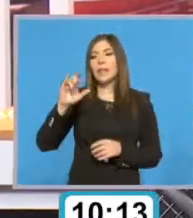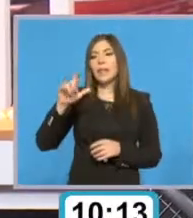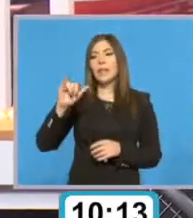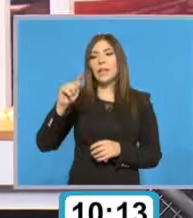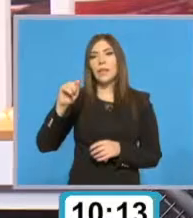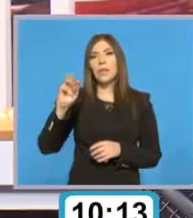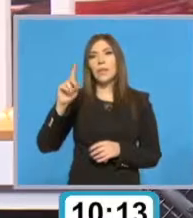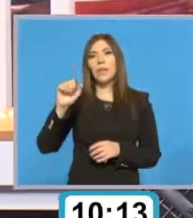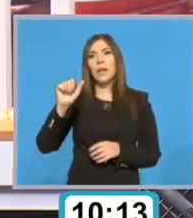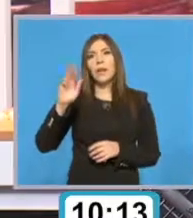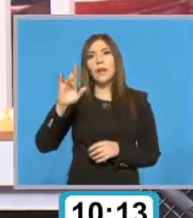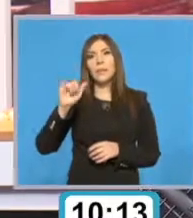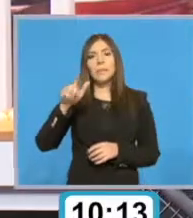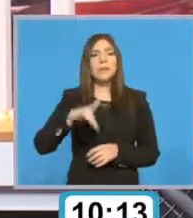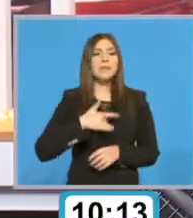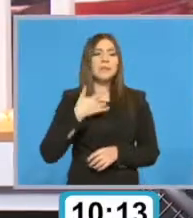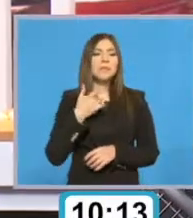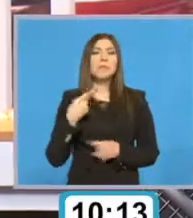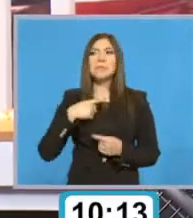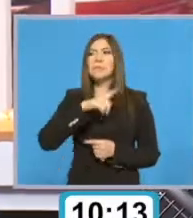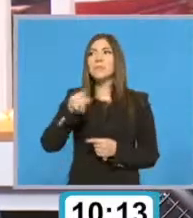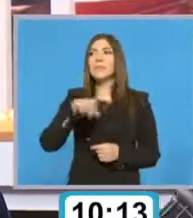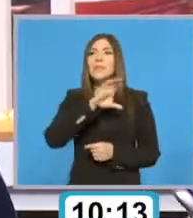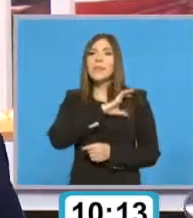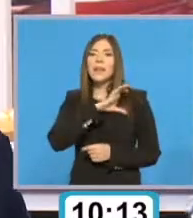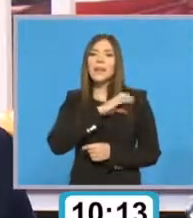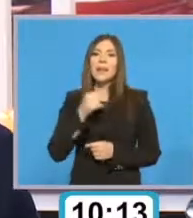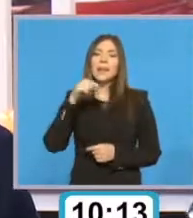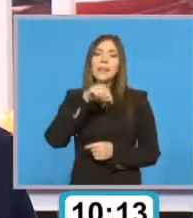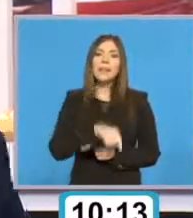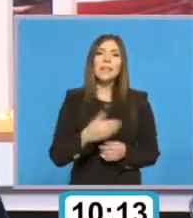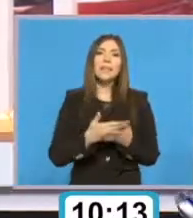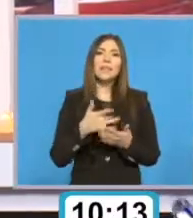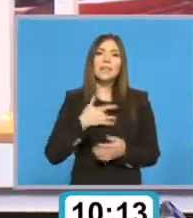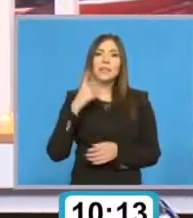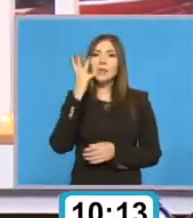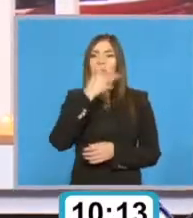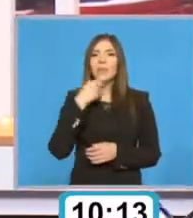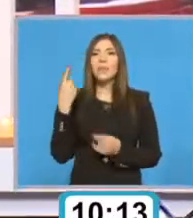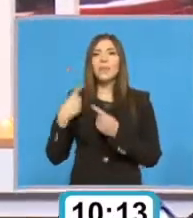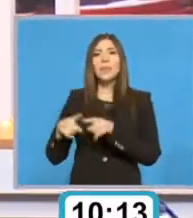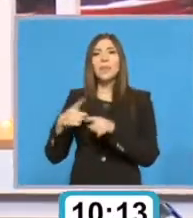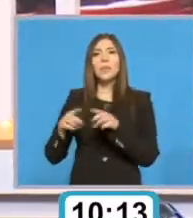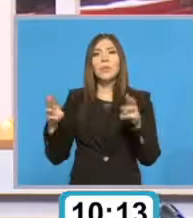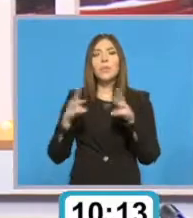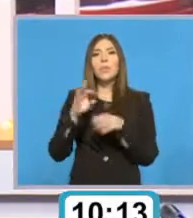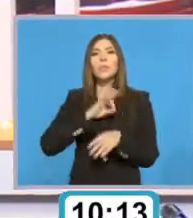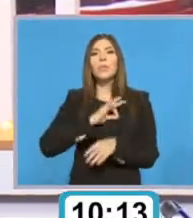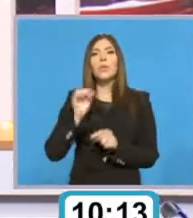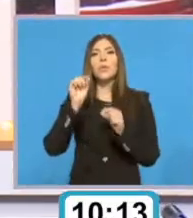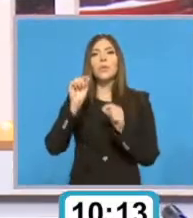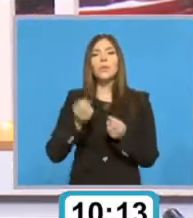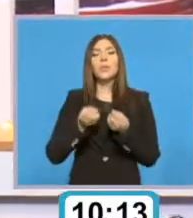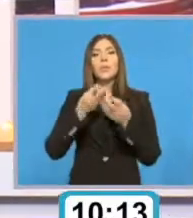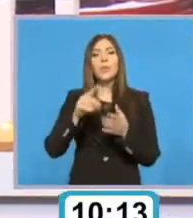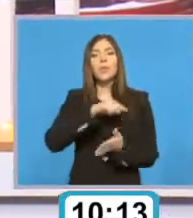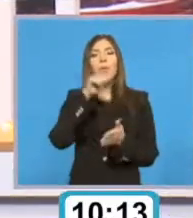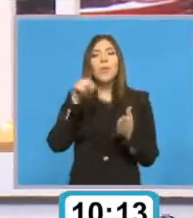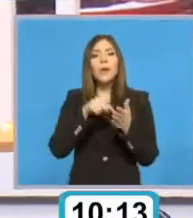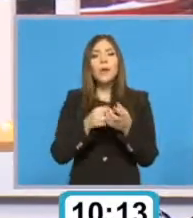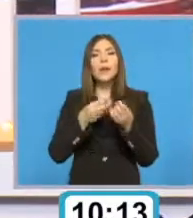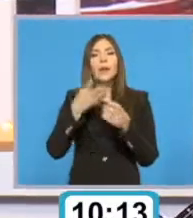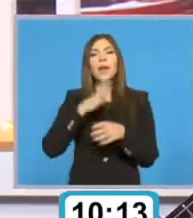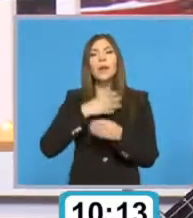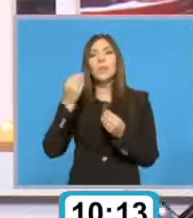bueno, nos sentimos queridos acá y de alguna manera también es súper lindo que nuestras carreras musicales encuentren un espacio en este lugar que tiene tantas tradiciones